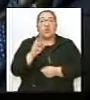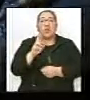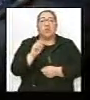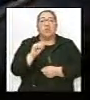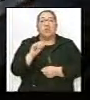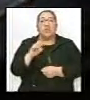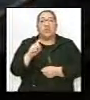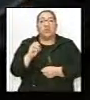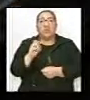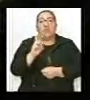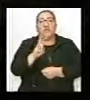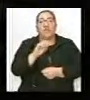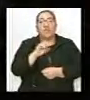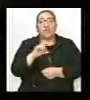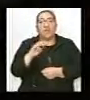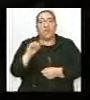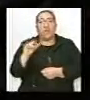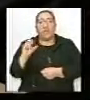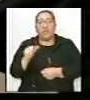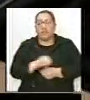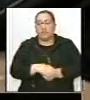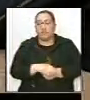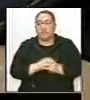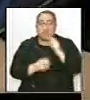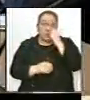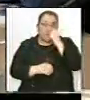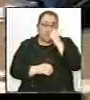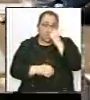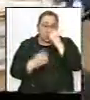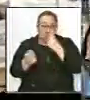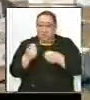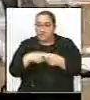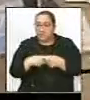Gracias, señor presidente. Acaba de participar mi colega